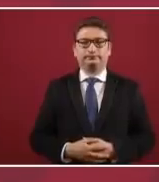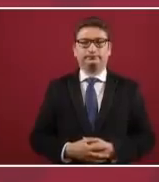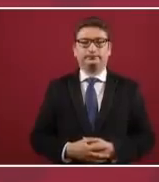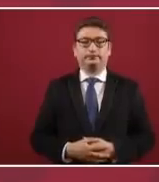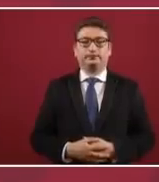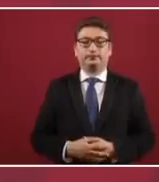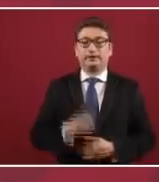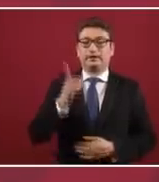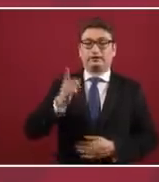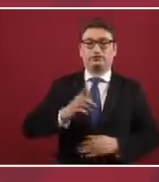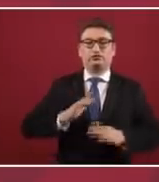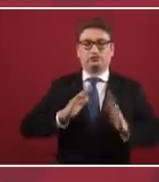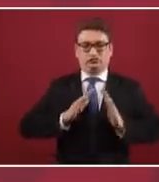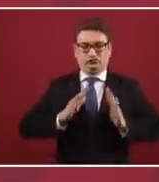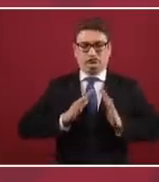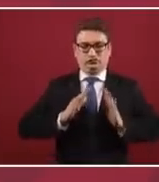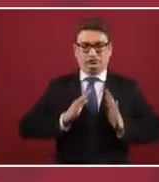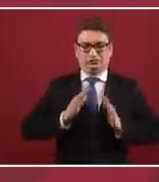militares que perdieron la vida.